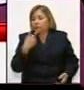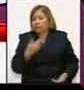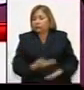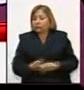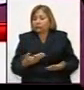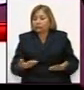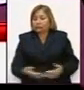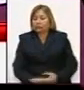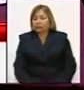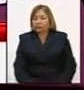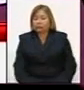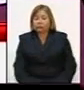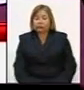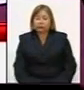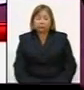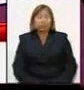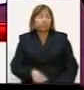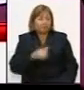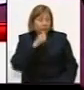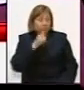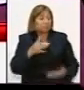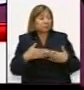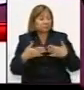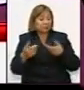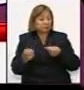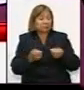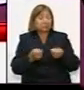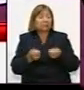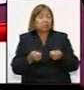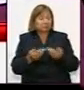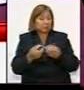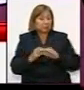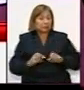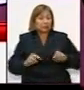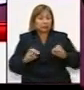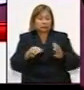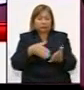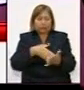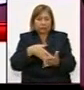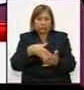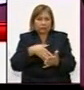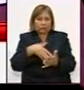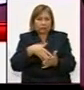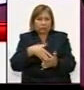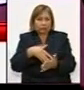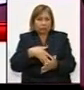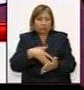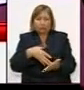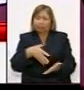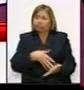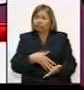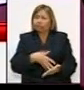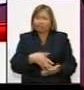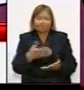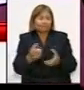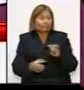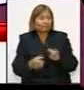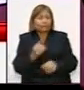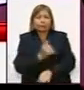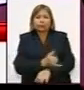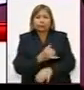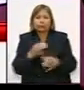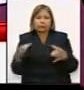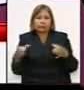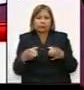por quitarme estas pajas. Y así pueden controlar el Parlamento Nacional. Eso debilita, debilita a la institución Congreso